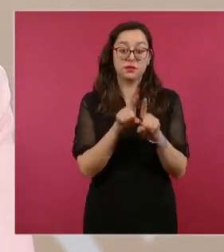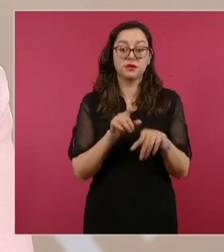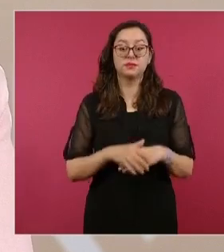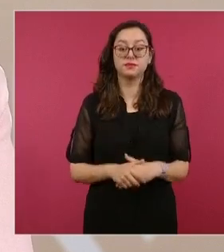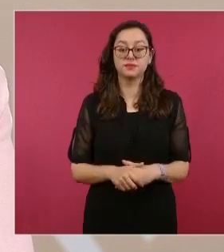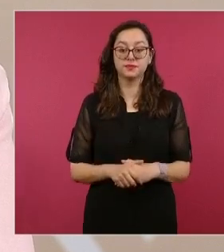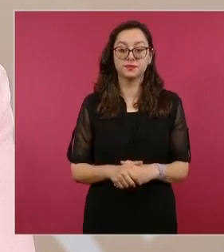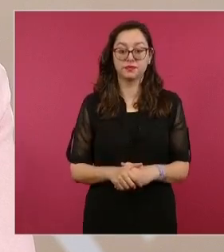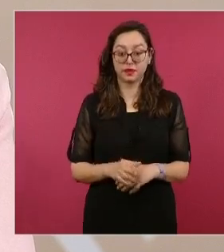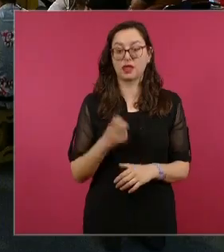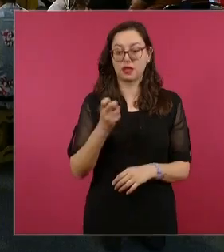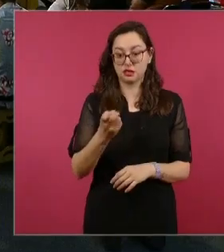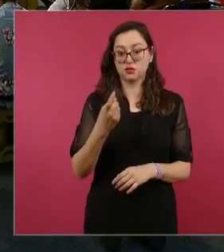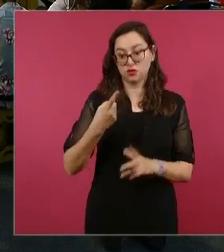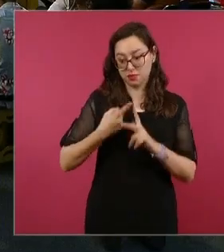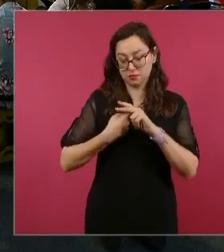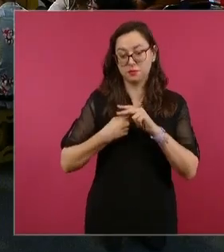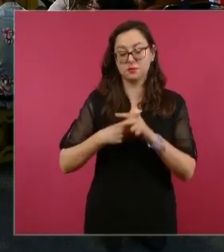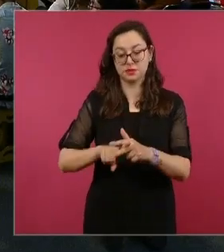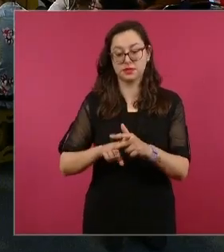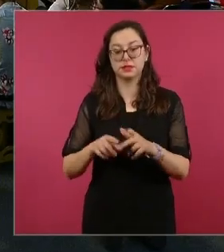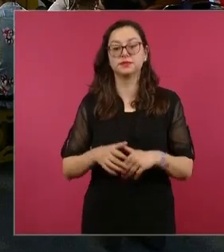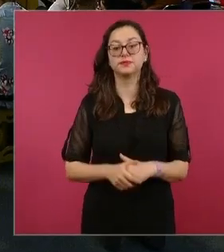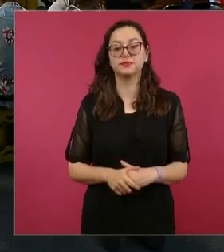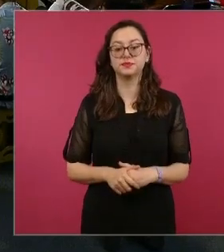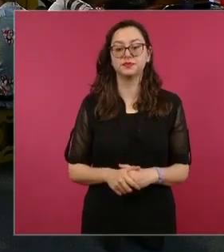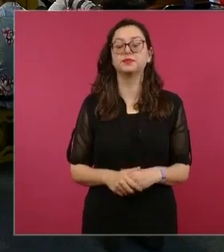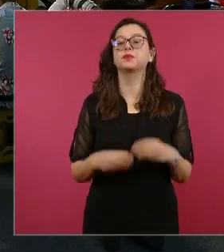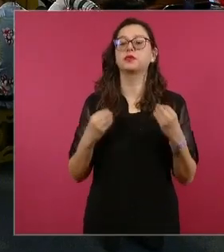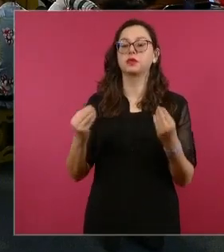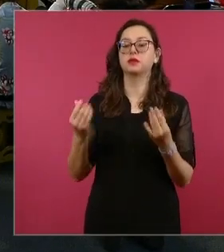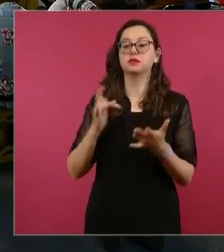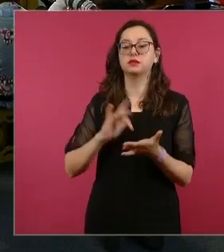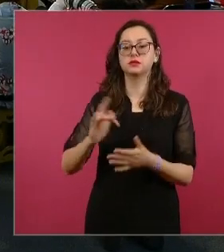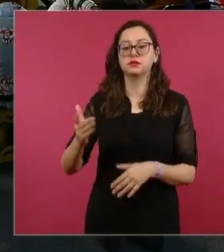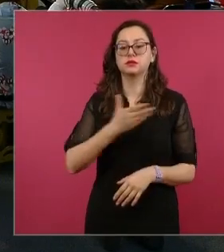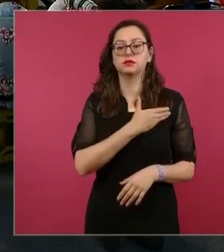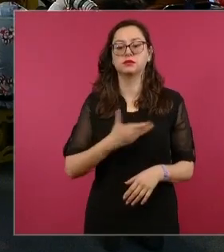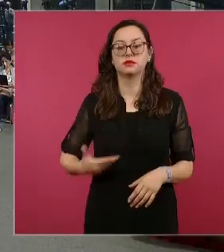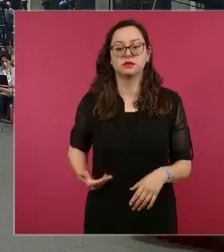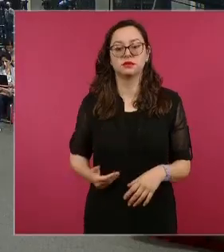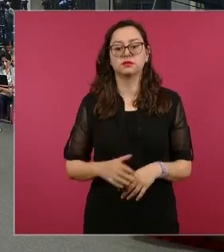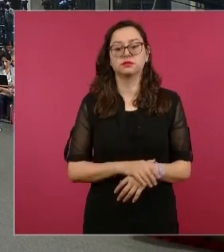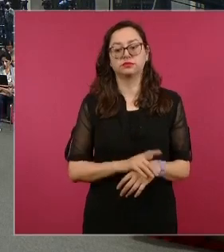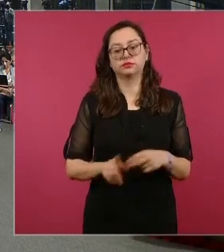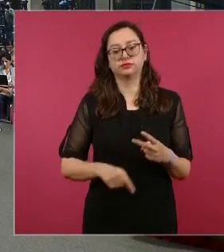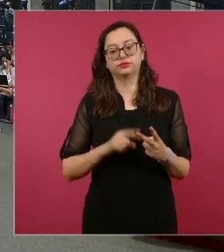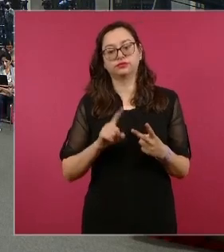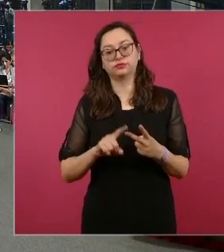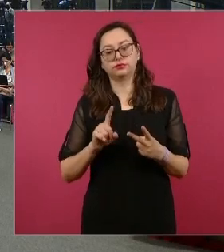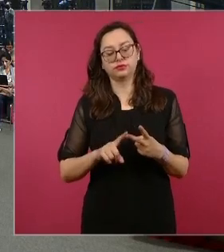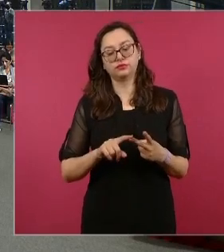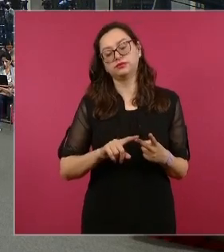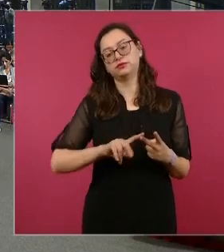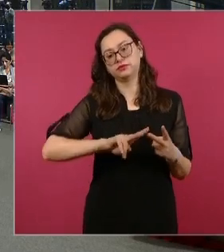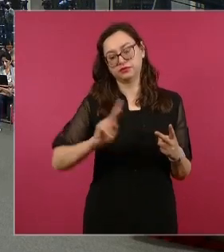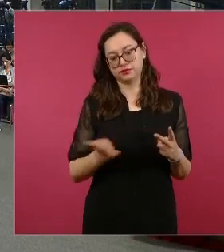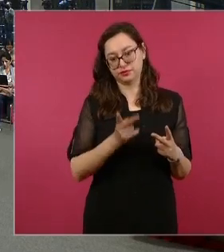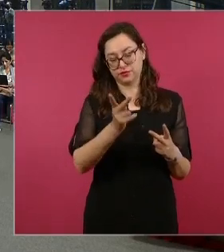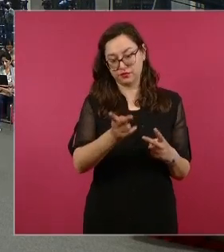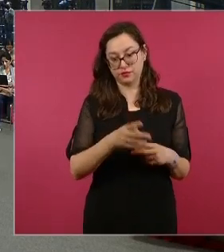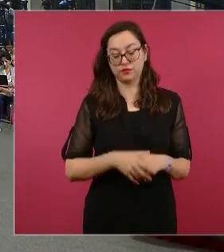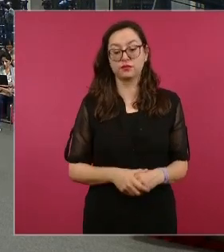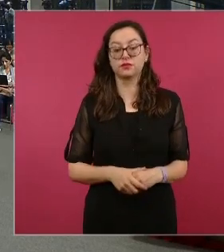Con eso podemos verlo. Muchas gracias, presidente. En otro tema, ya le había presentado yo